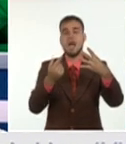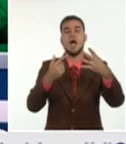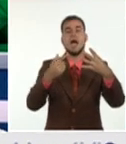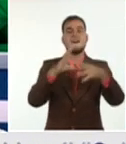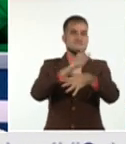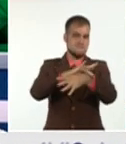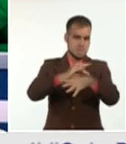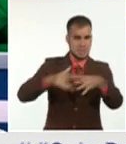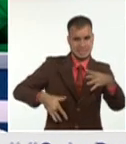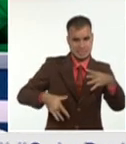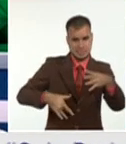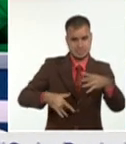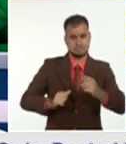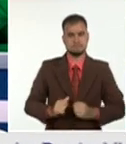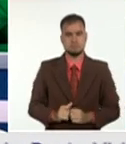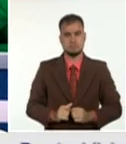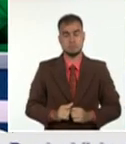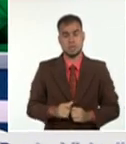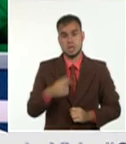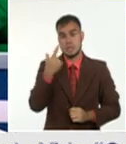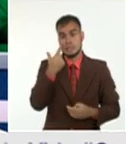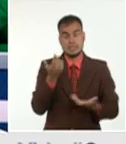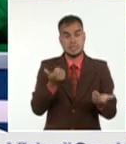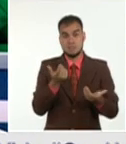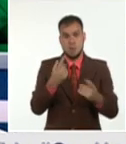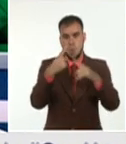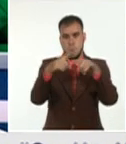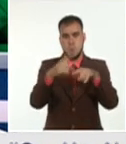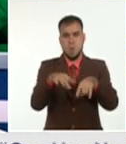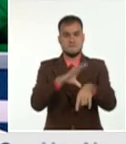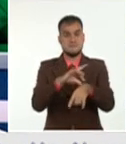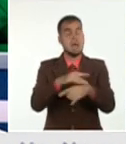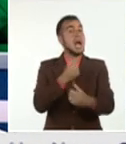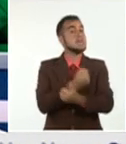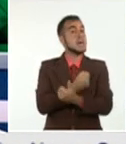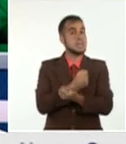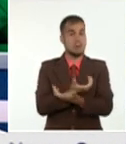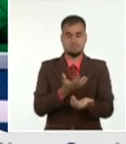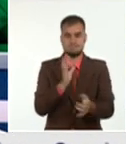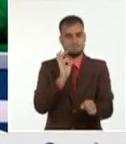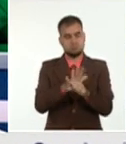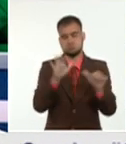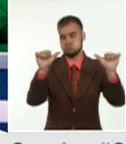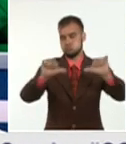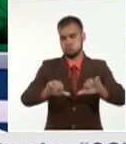pero con un grupo de comorbilidades que lo hacían extremadamente vulnerable.